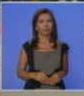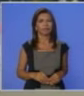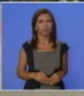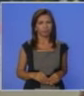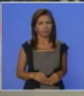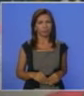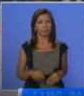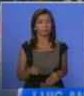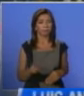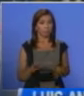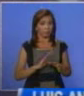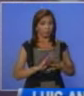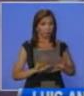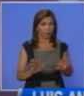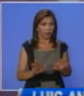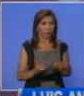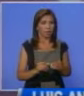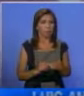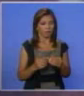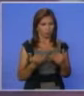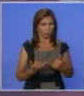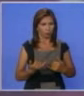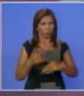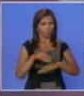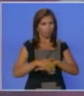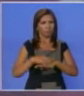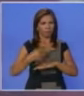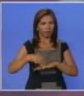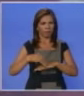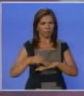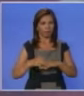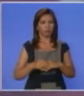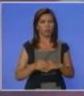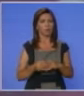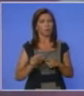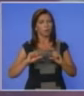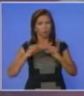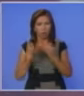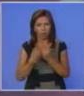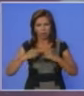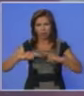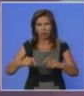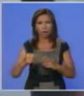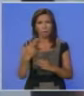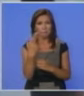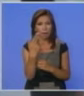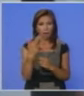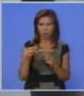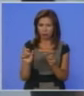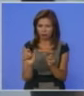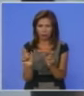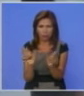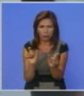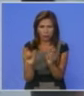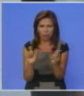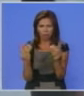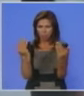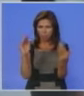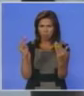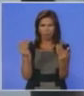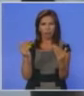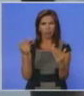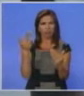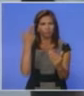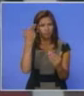Criminalística ha ofrecido al fiscal para la tarde de este miércoles los resultados del informe balístico, que permitirá comprobar si las